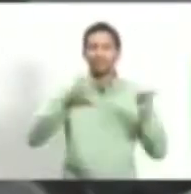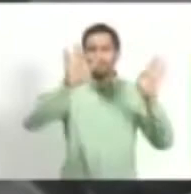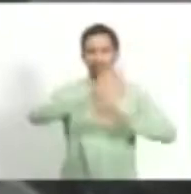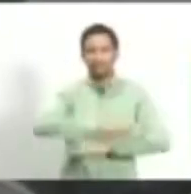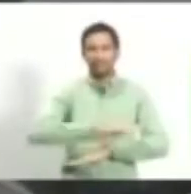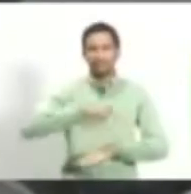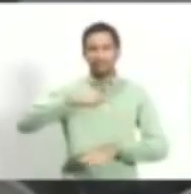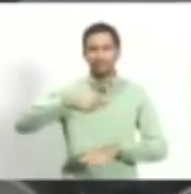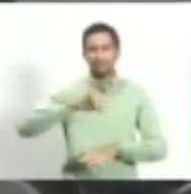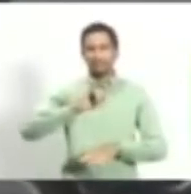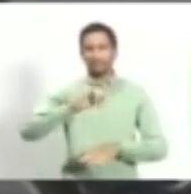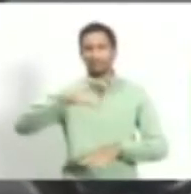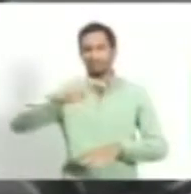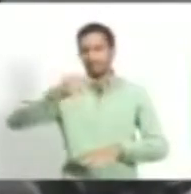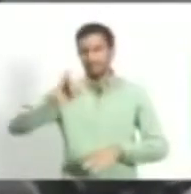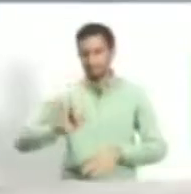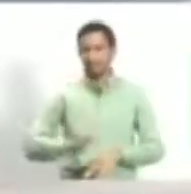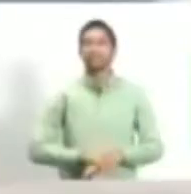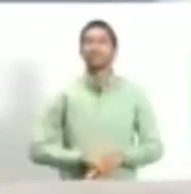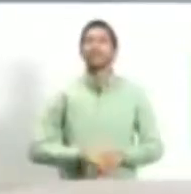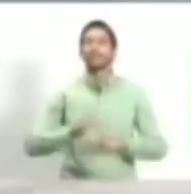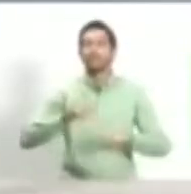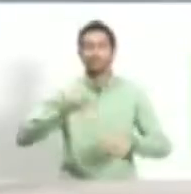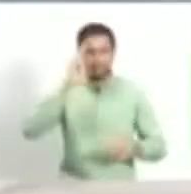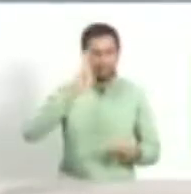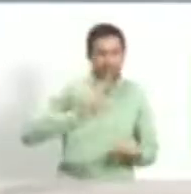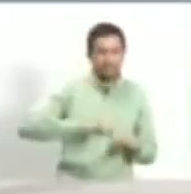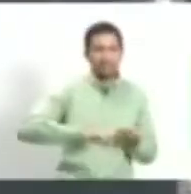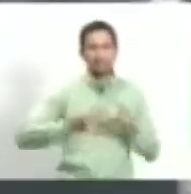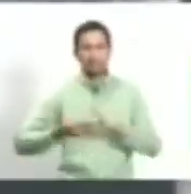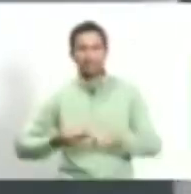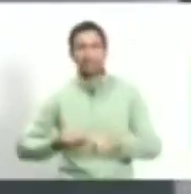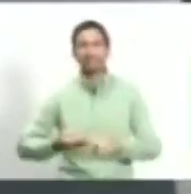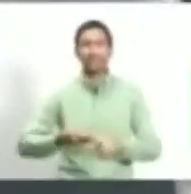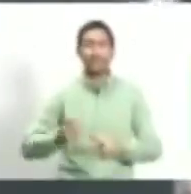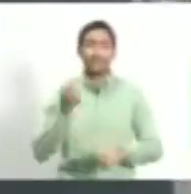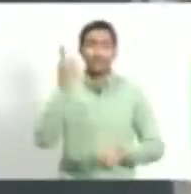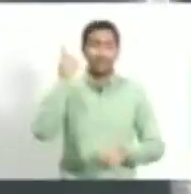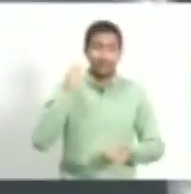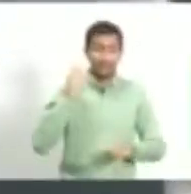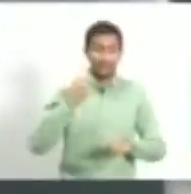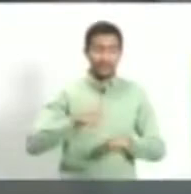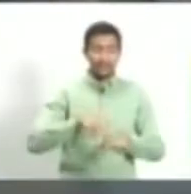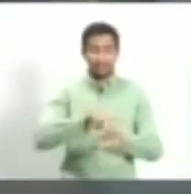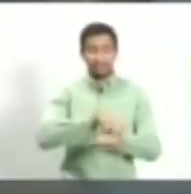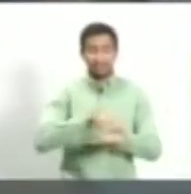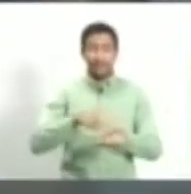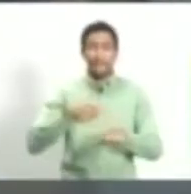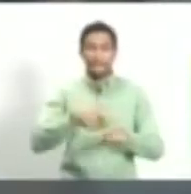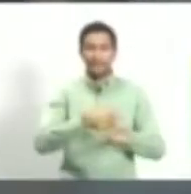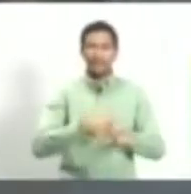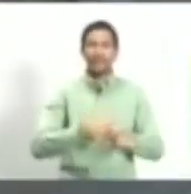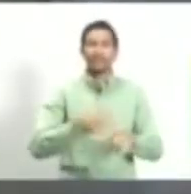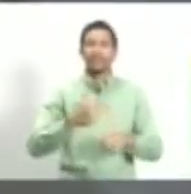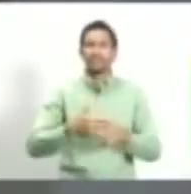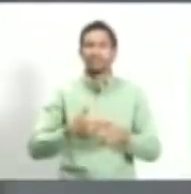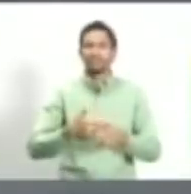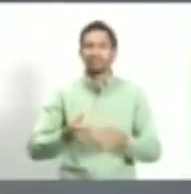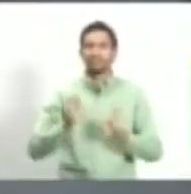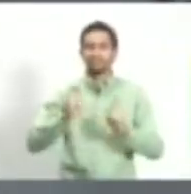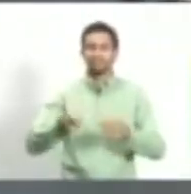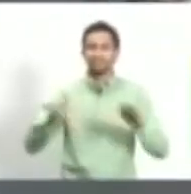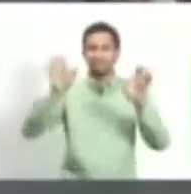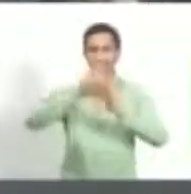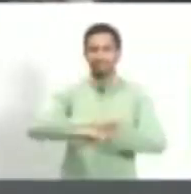se refirió a los vínculos que una de las víctimas del atentado sicarial del día de ayer tendría con alias Carevieja, señalado por